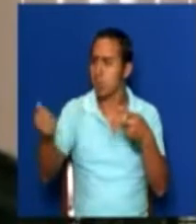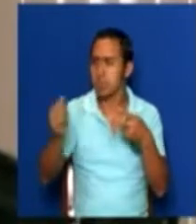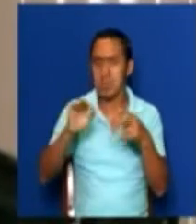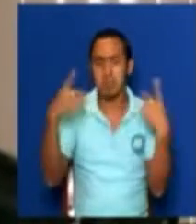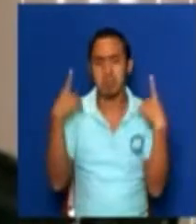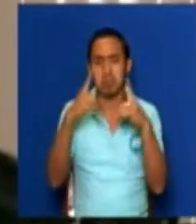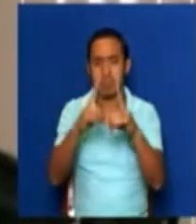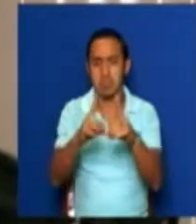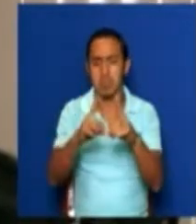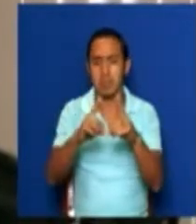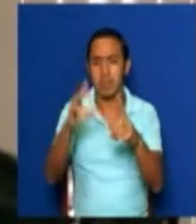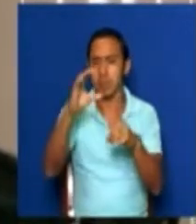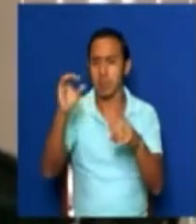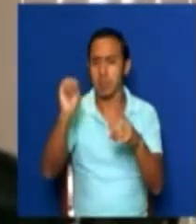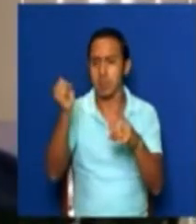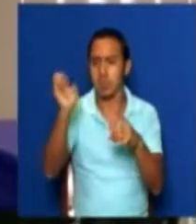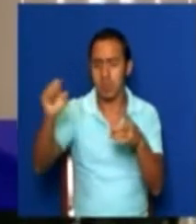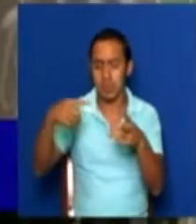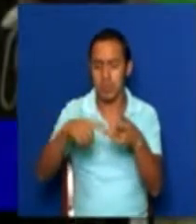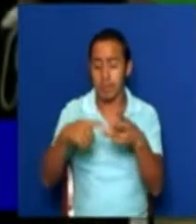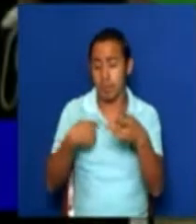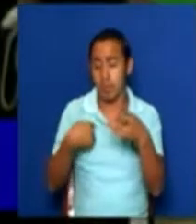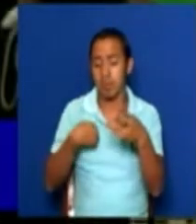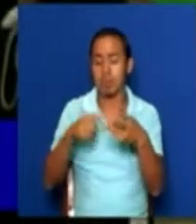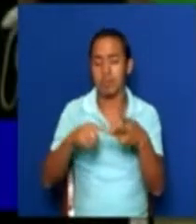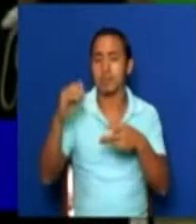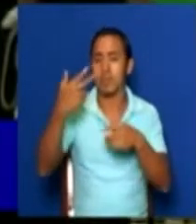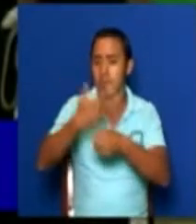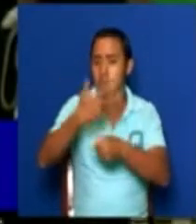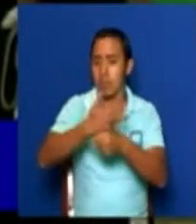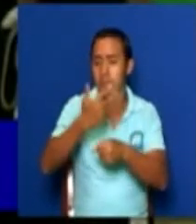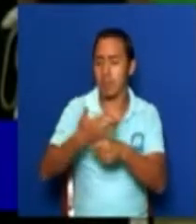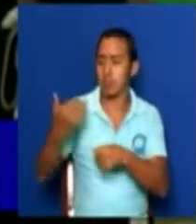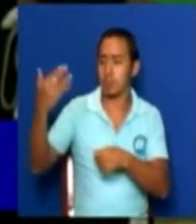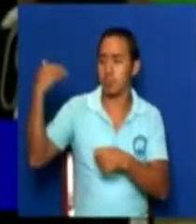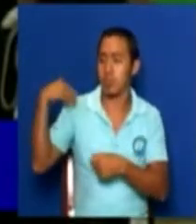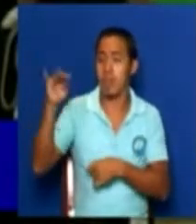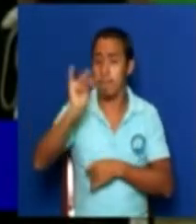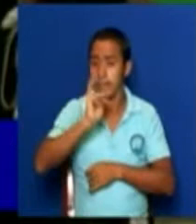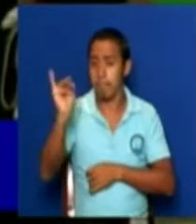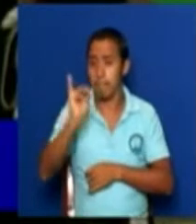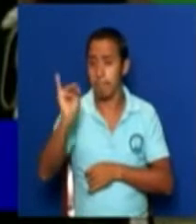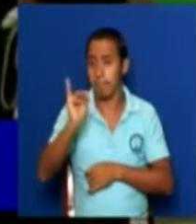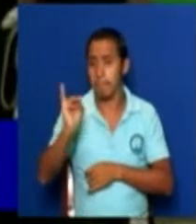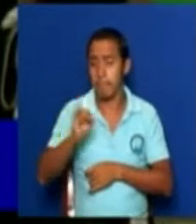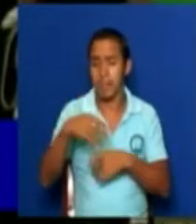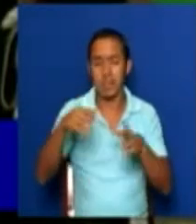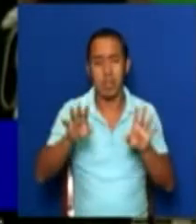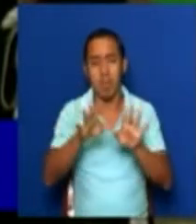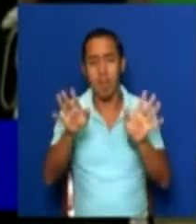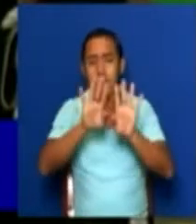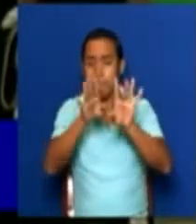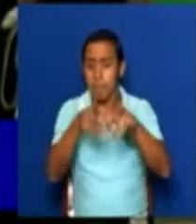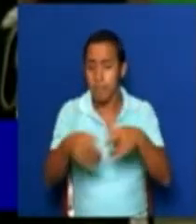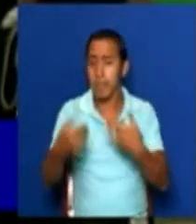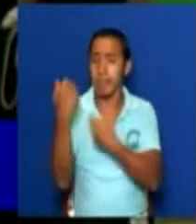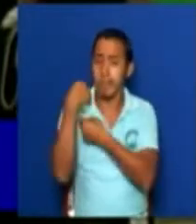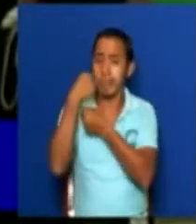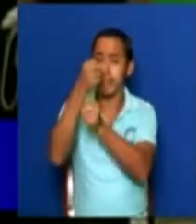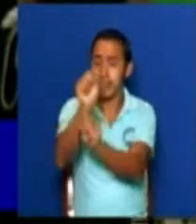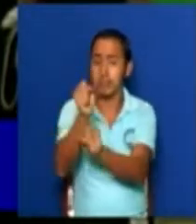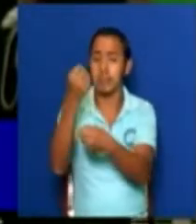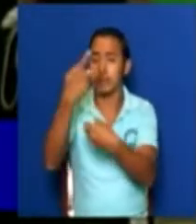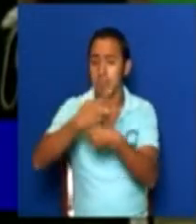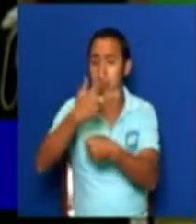del COSEP de Guatemala, donde participamos el martes en un congreso de mujeres líderes de Guatemala.